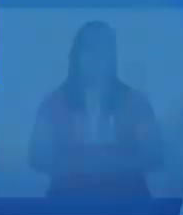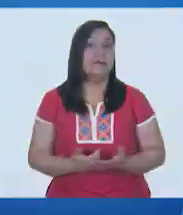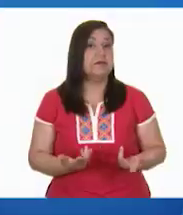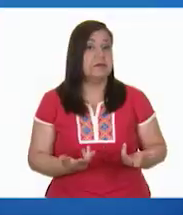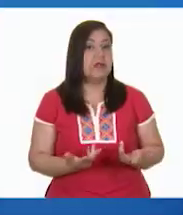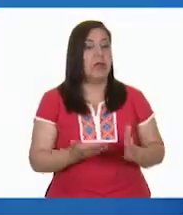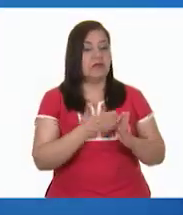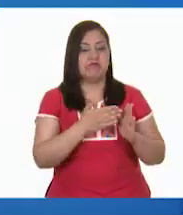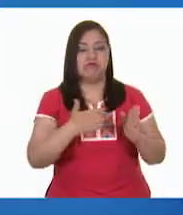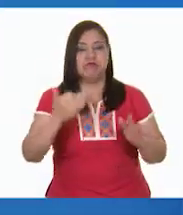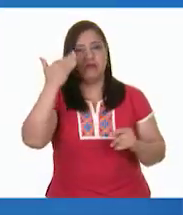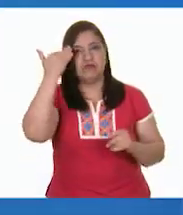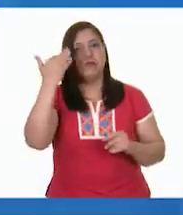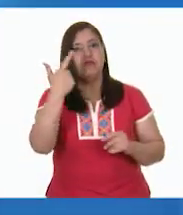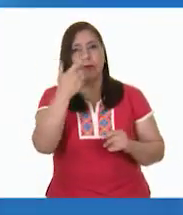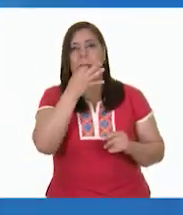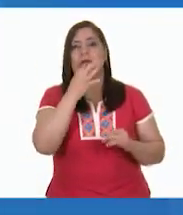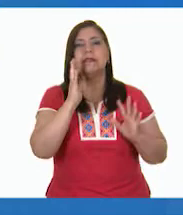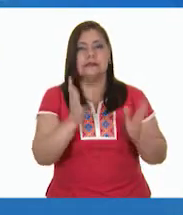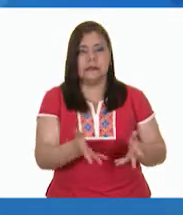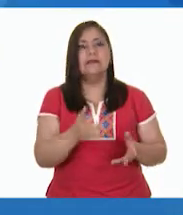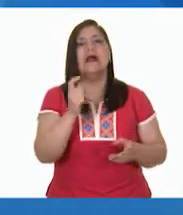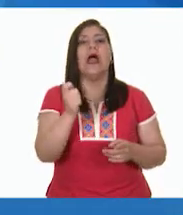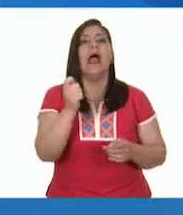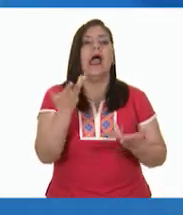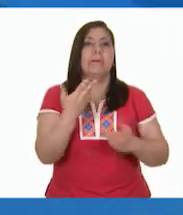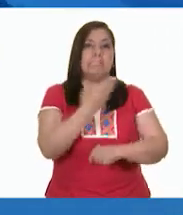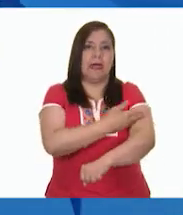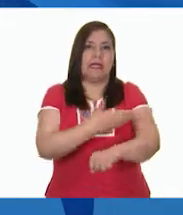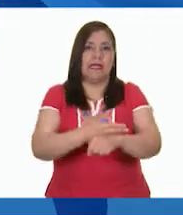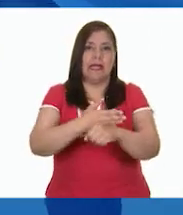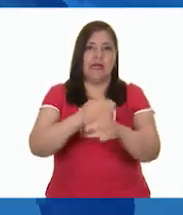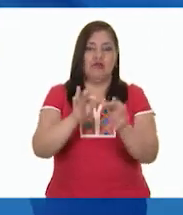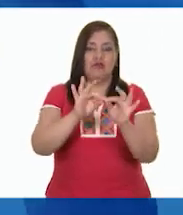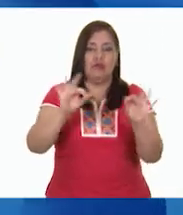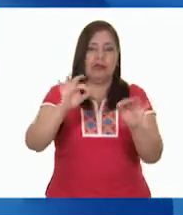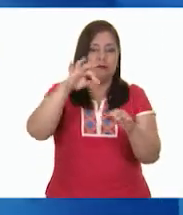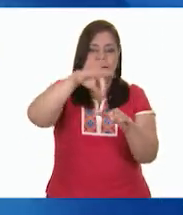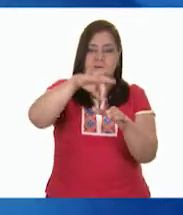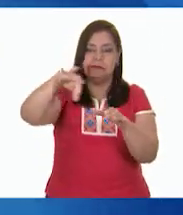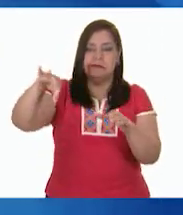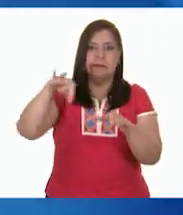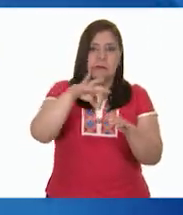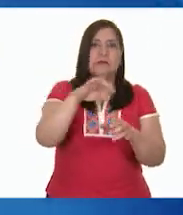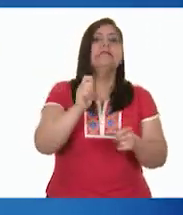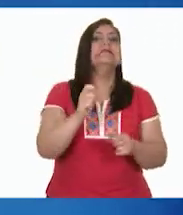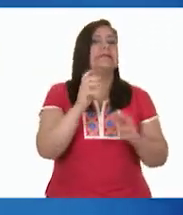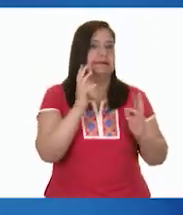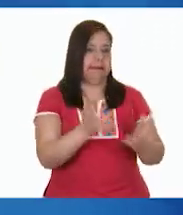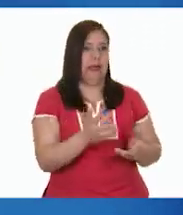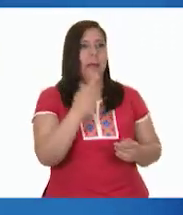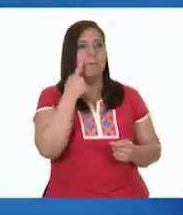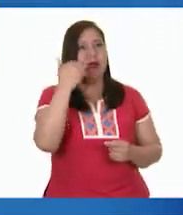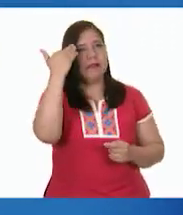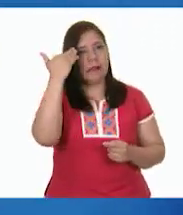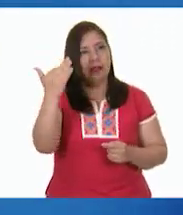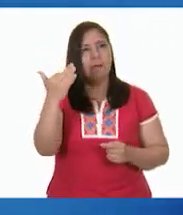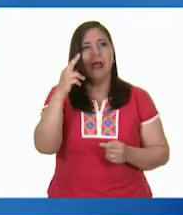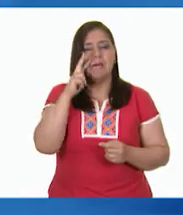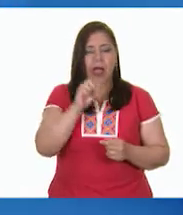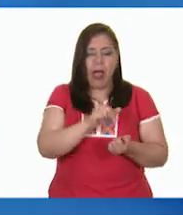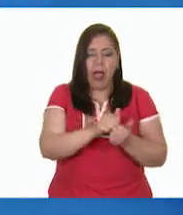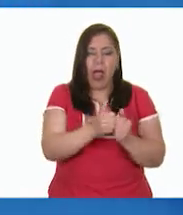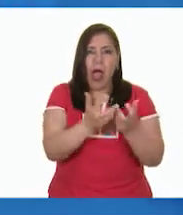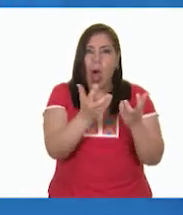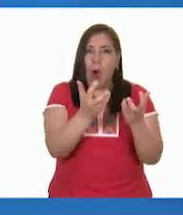Ya transcurrió el tiempo necesario, ahora vamos a colocar los palitos. Así es, ya dejamos pasar 7 minutos. Si te das cuenta, nuestras paredes